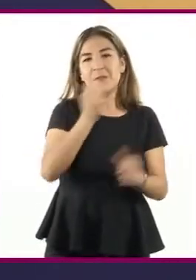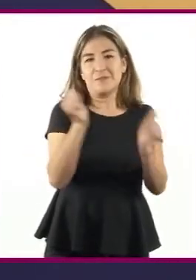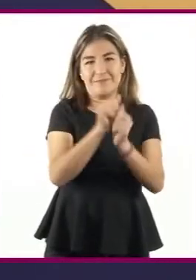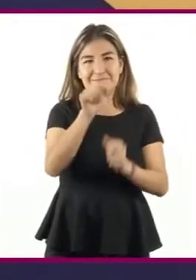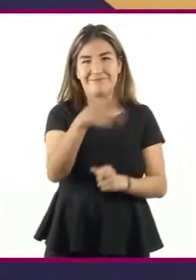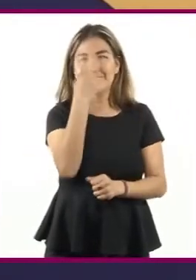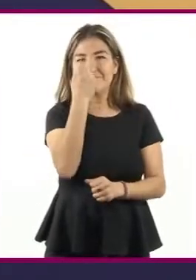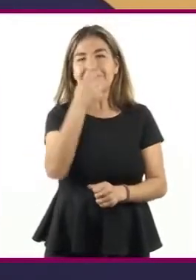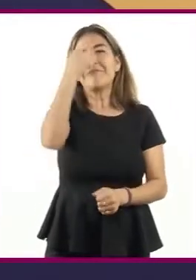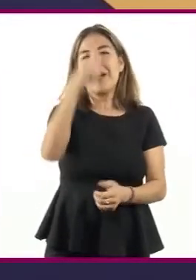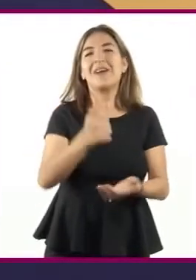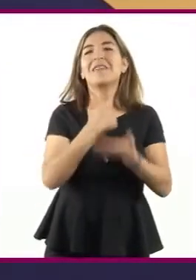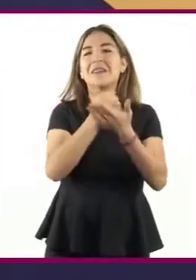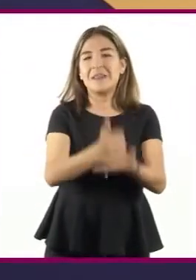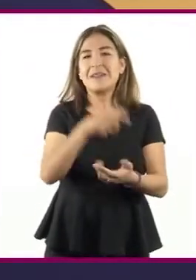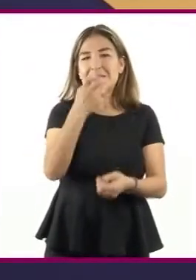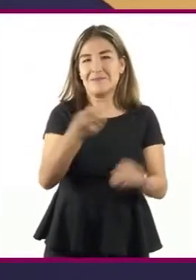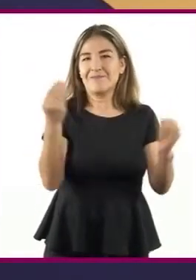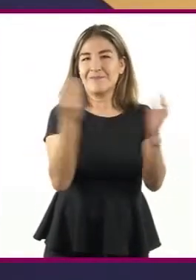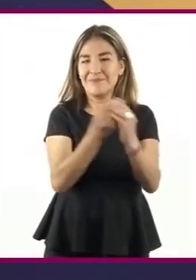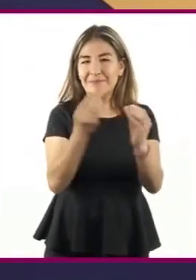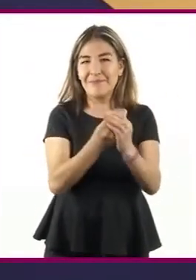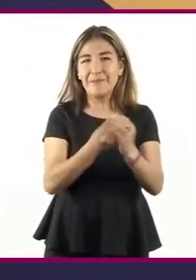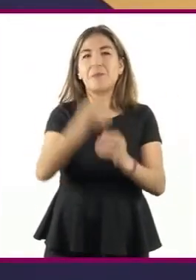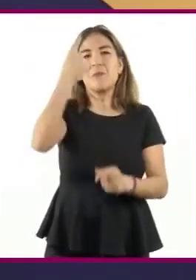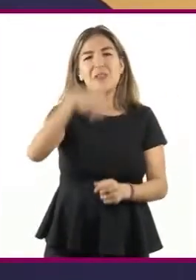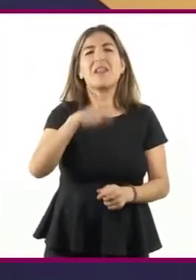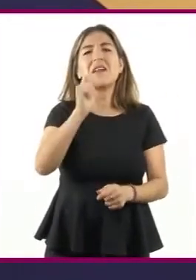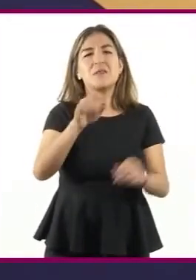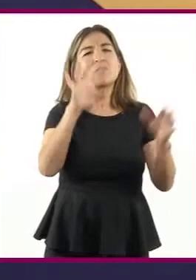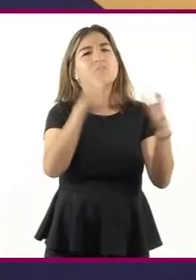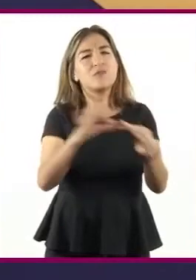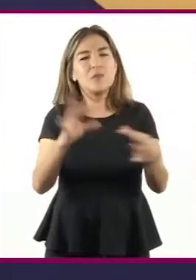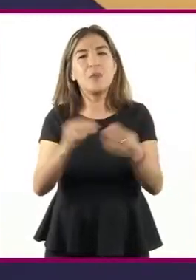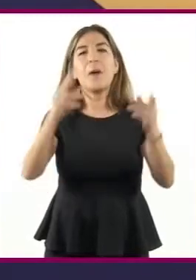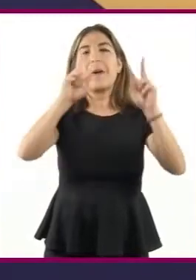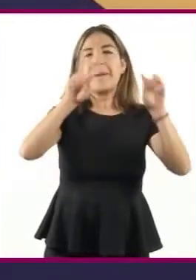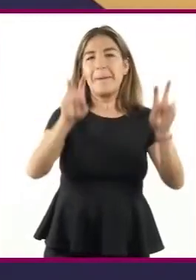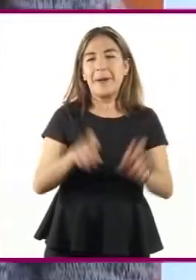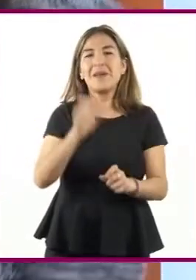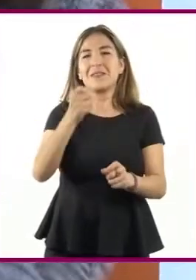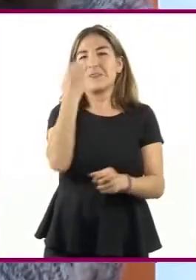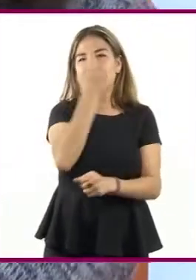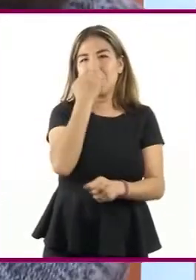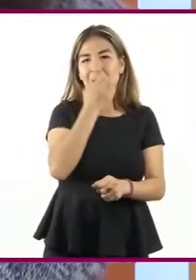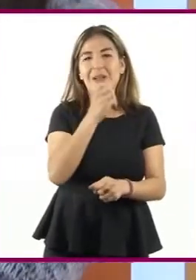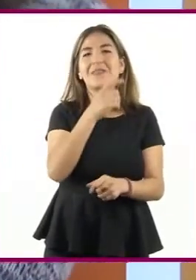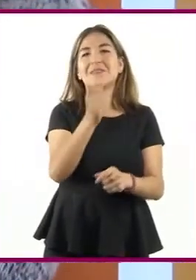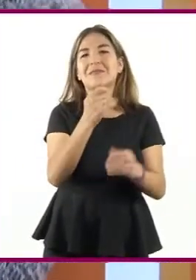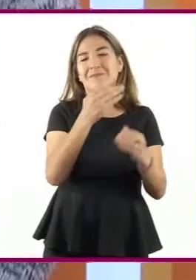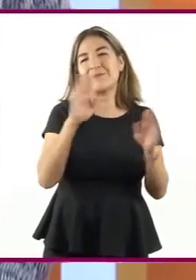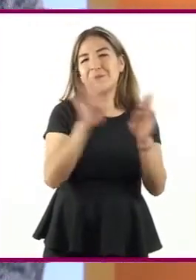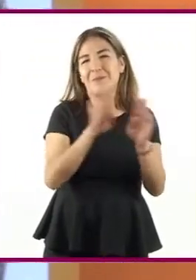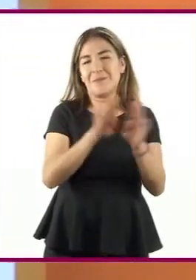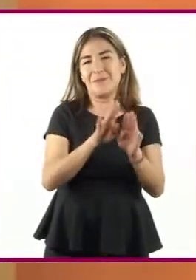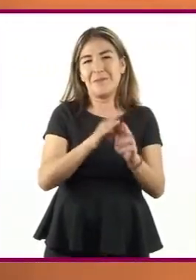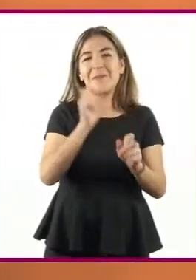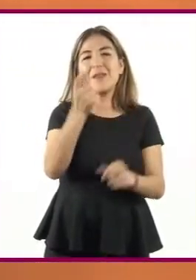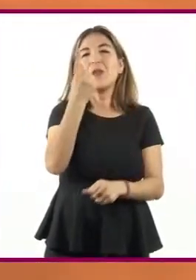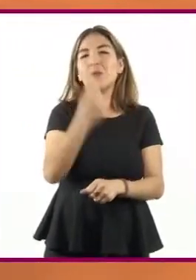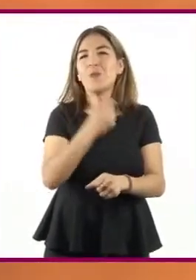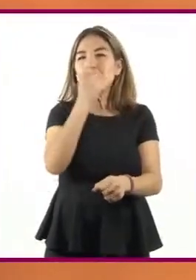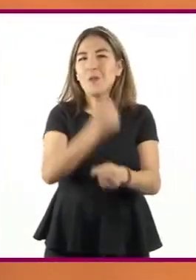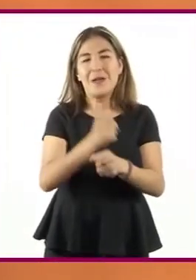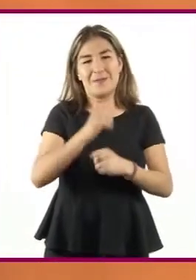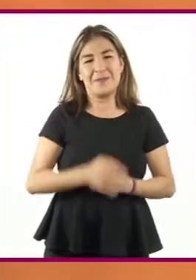televisión pueden sintonizar estas sesiones donde se cubren los contenidos del ciclo escolar. ¡Qué buen ejemplo, Enrique! Si